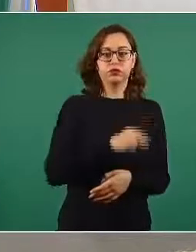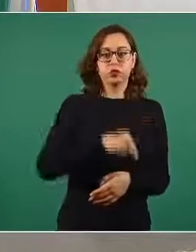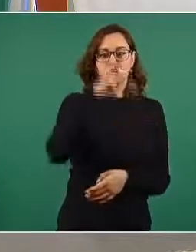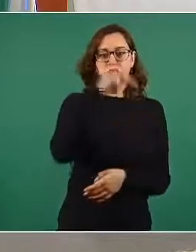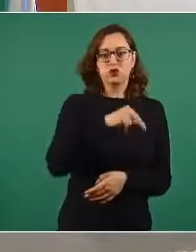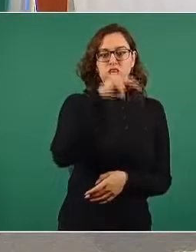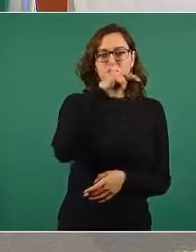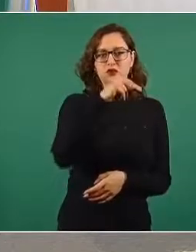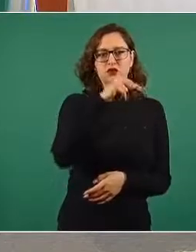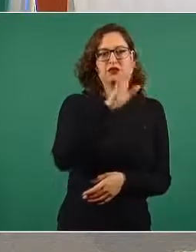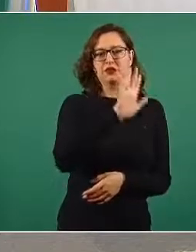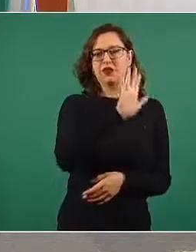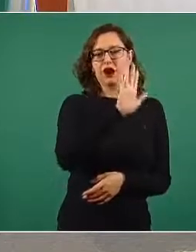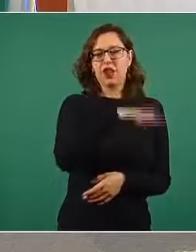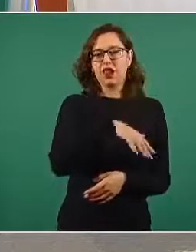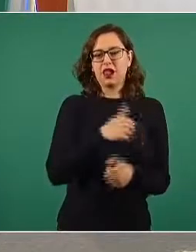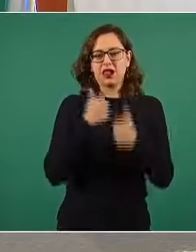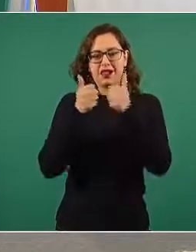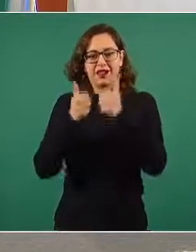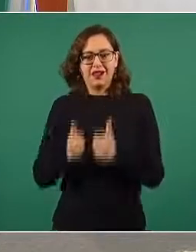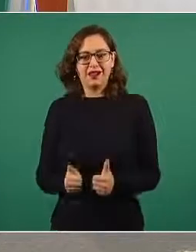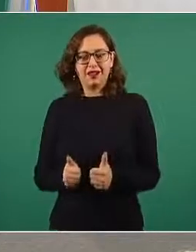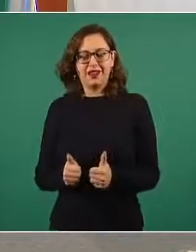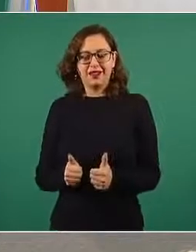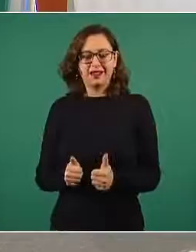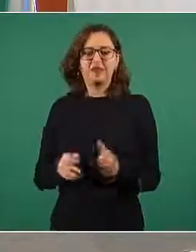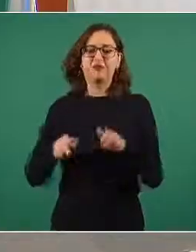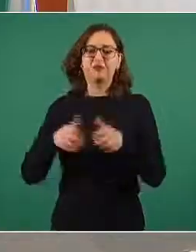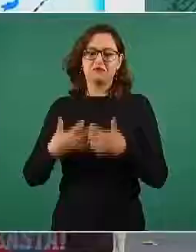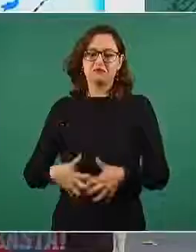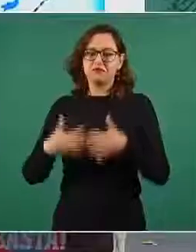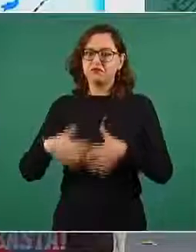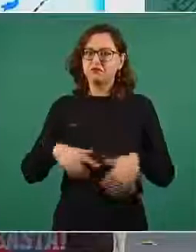tengan aquí opciones de trabajo.